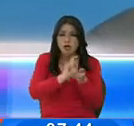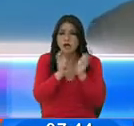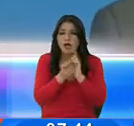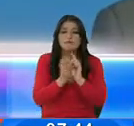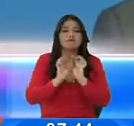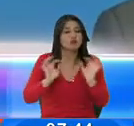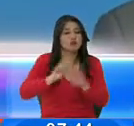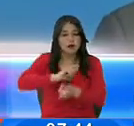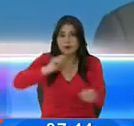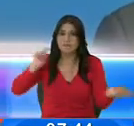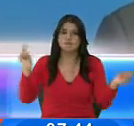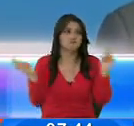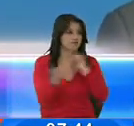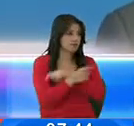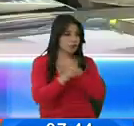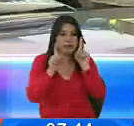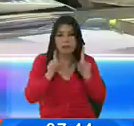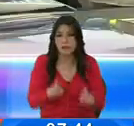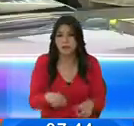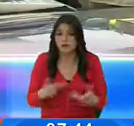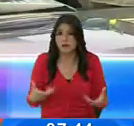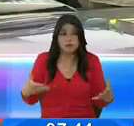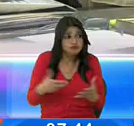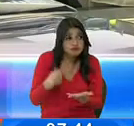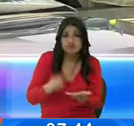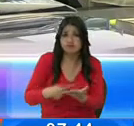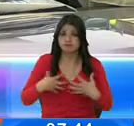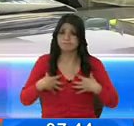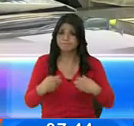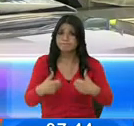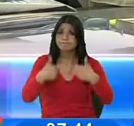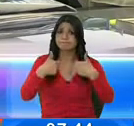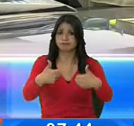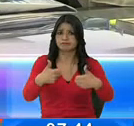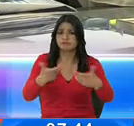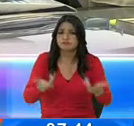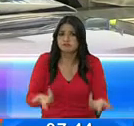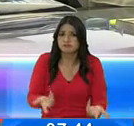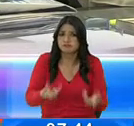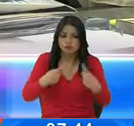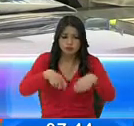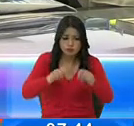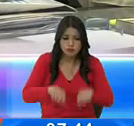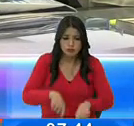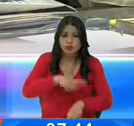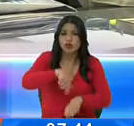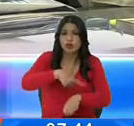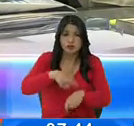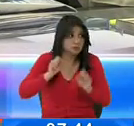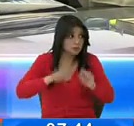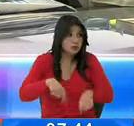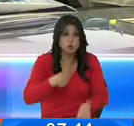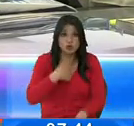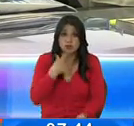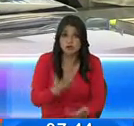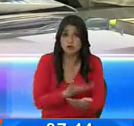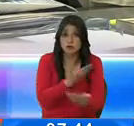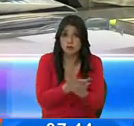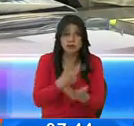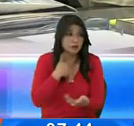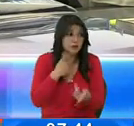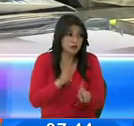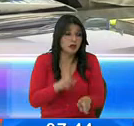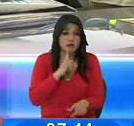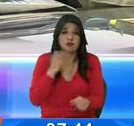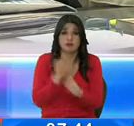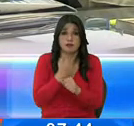profundo porque no miguel porque debatir con valentía la posibilidad de que se contrate por horas porque no yo lo hice cuando joven sigo siéndolo pero